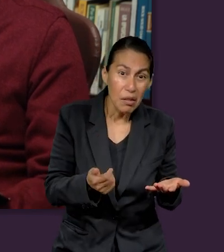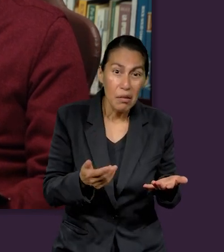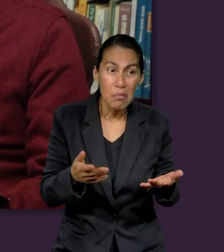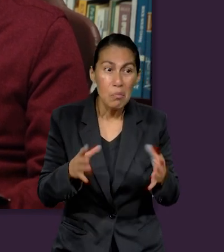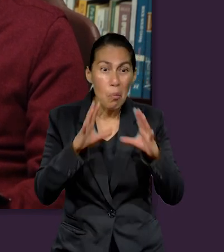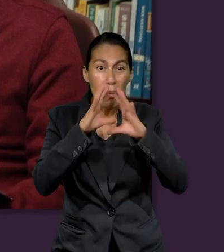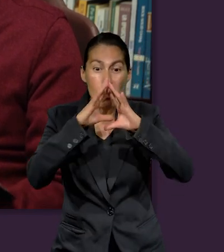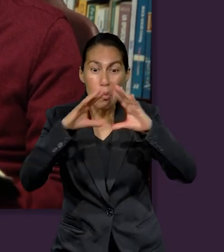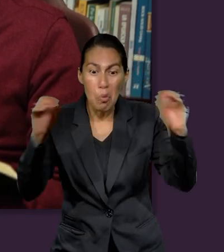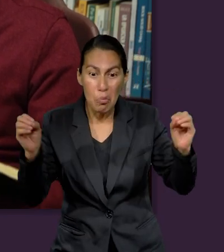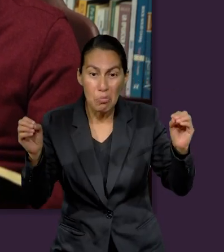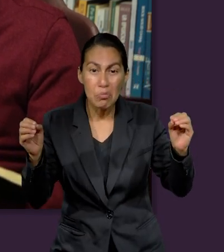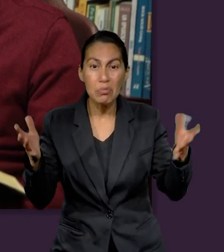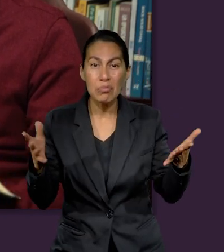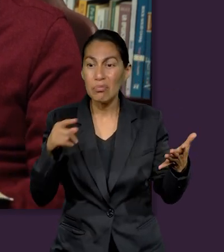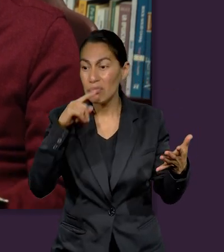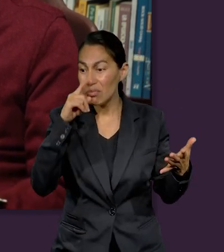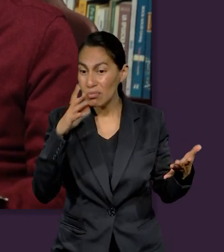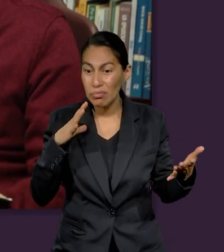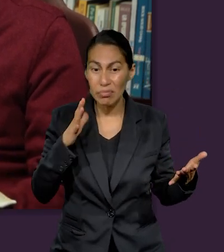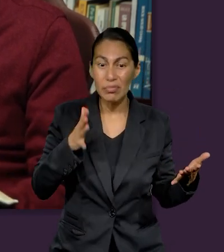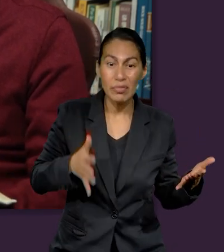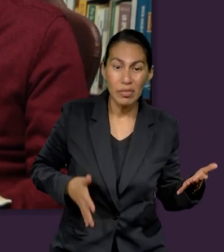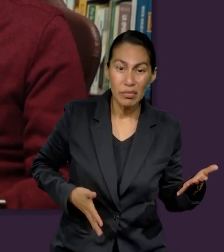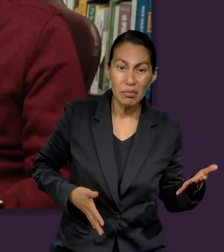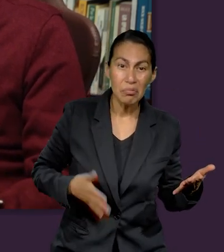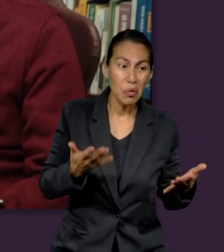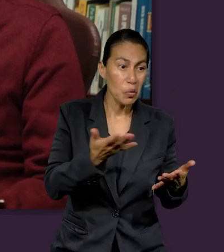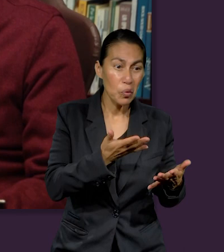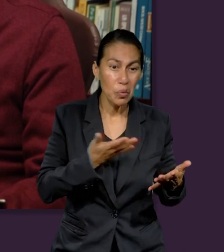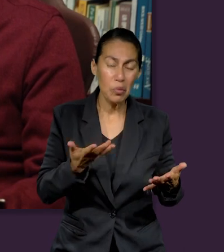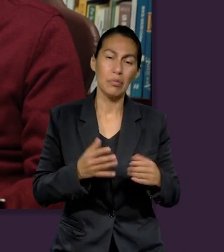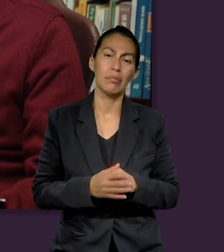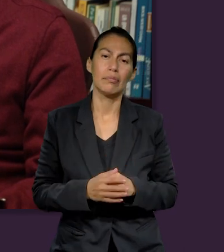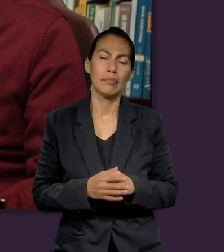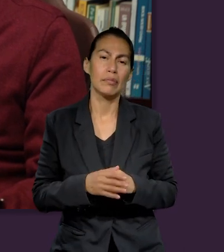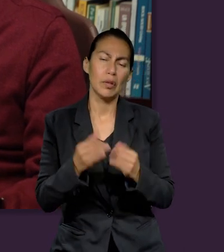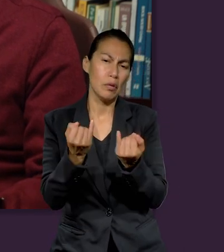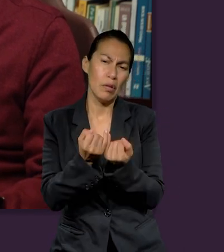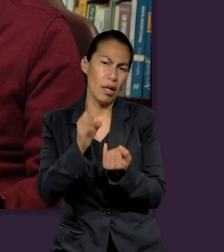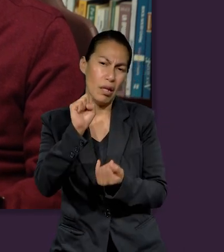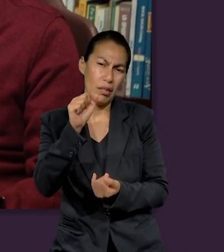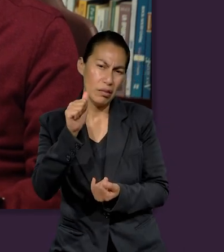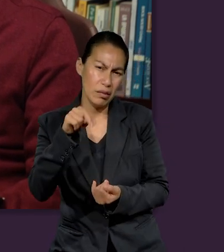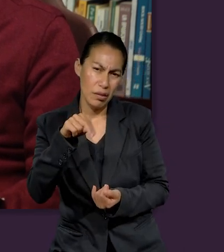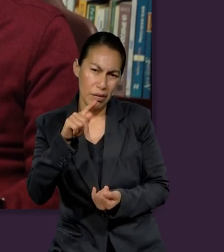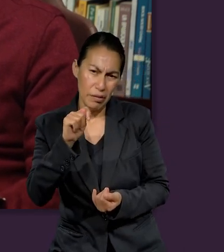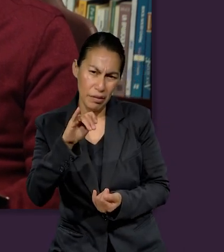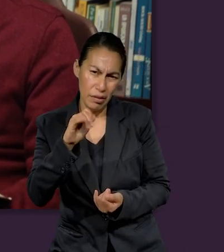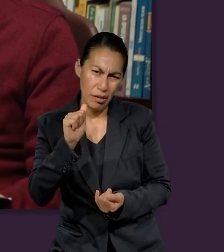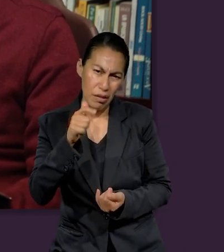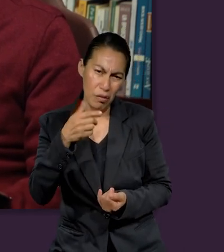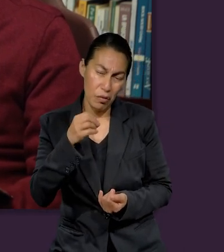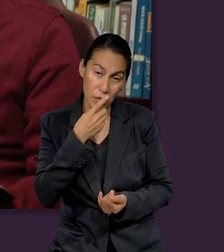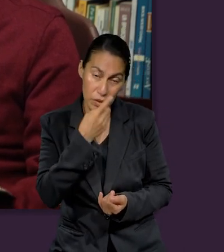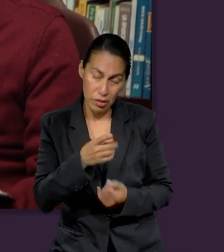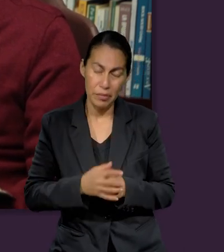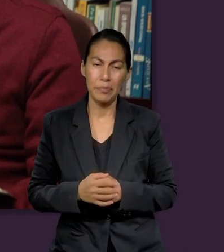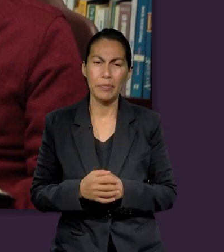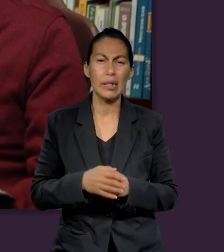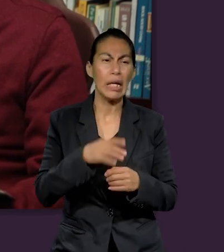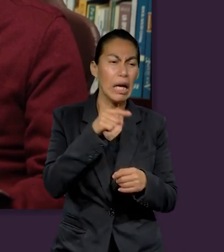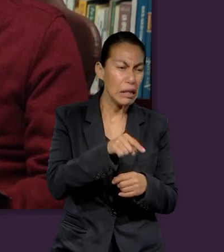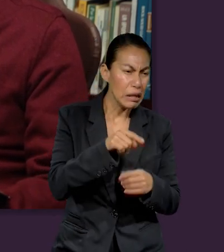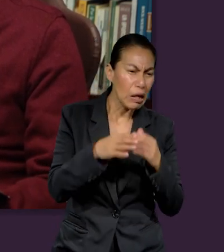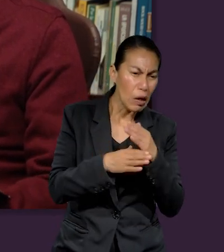hebreo significa vapor una nube la misma expresión que sugiere Santiago O sea que